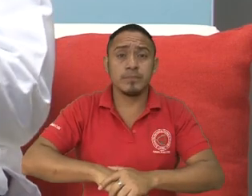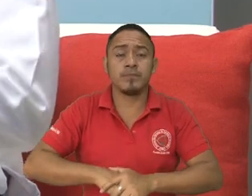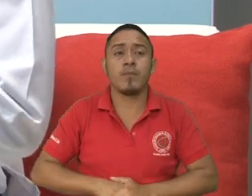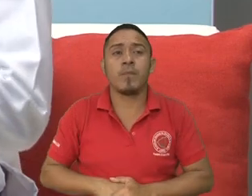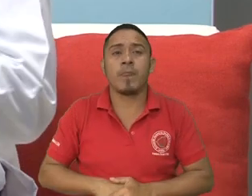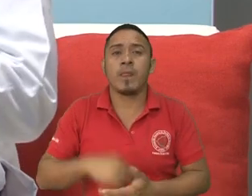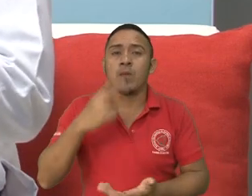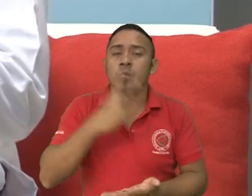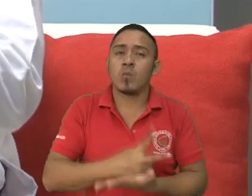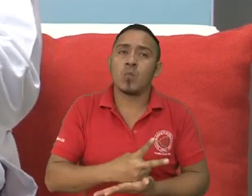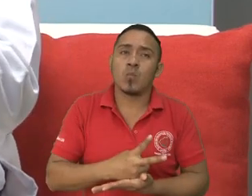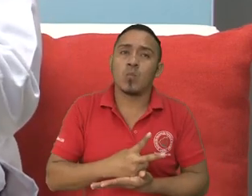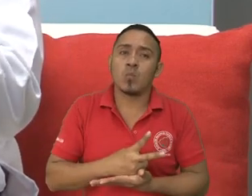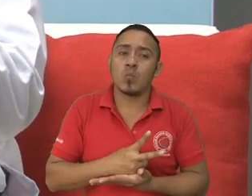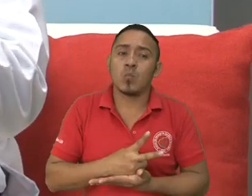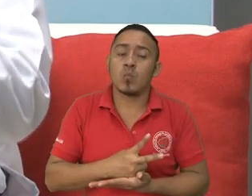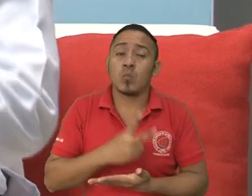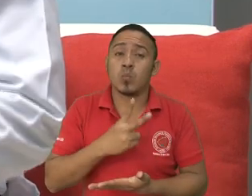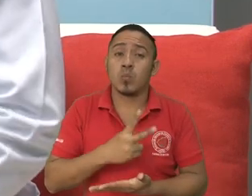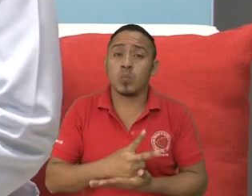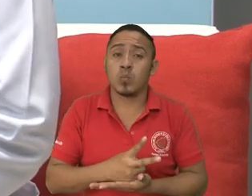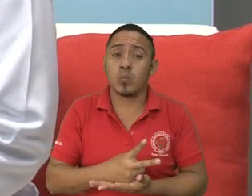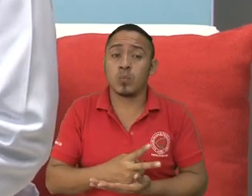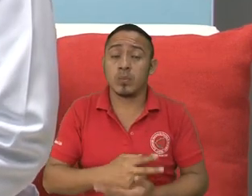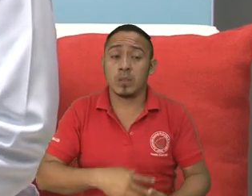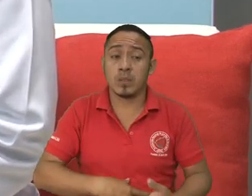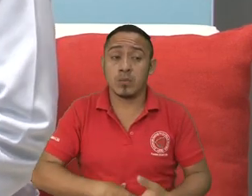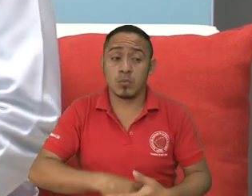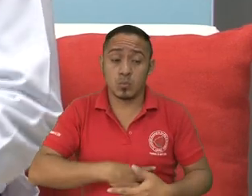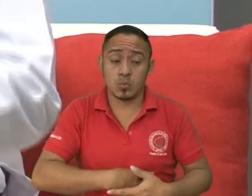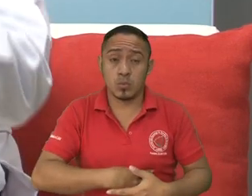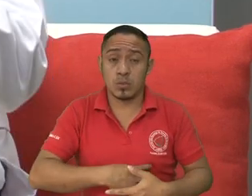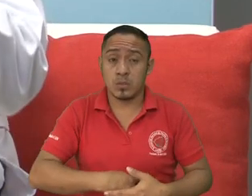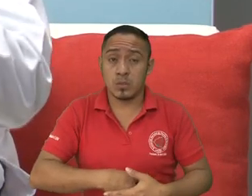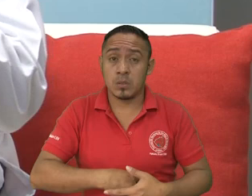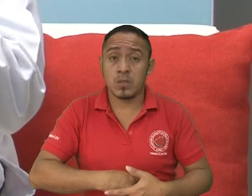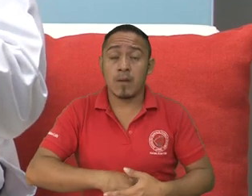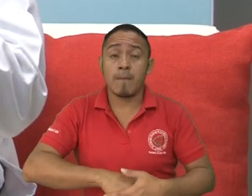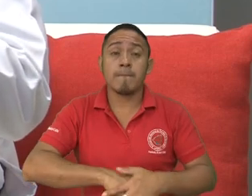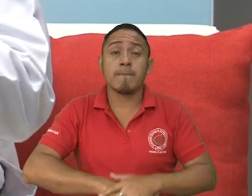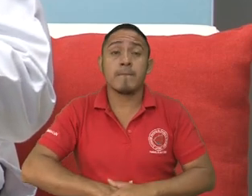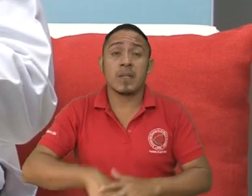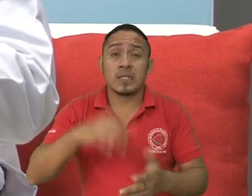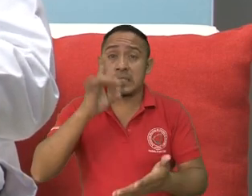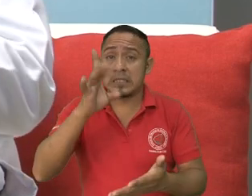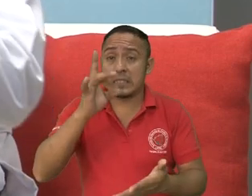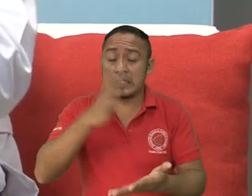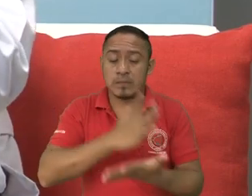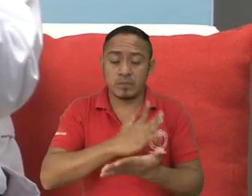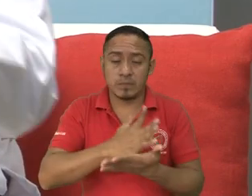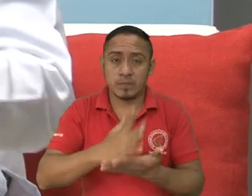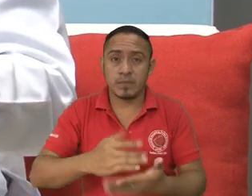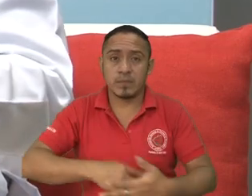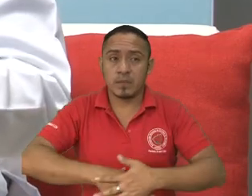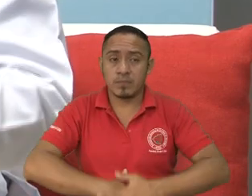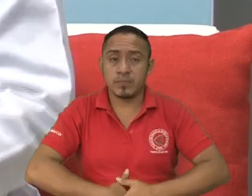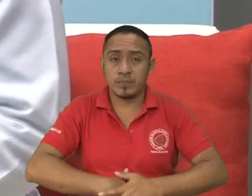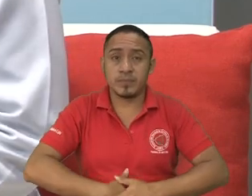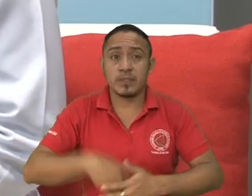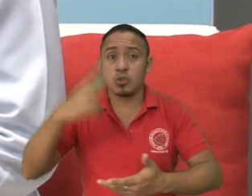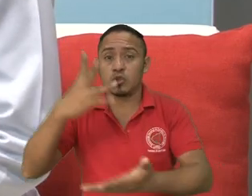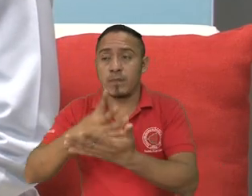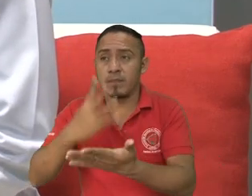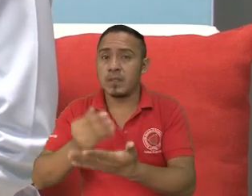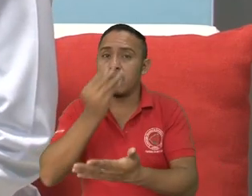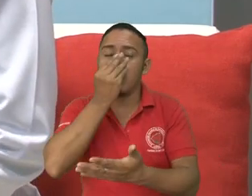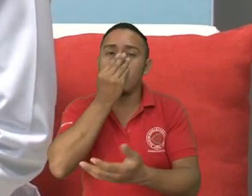de 2 pulgadas, que son 5 centímetros, y se hacen 15 compresiones y se ventila 2 veces. Pero